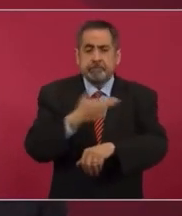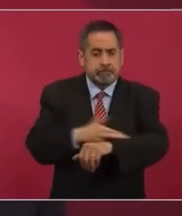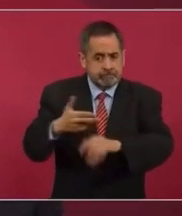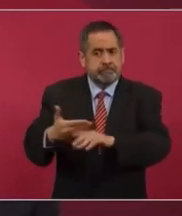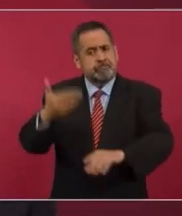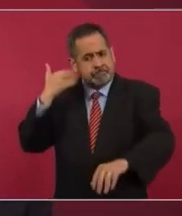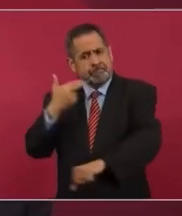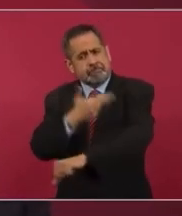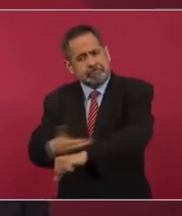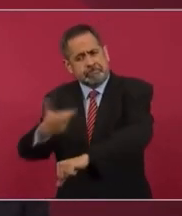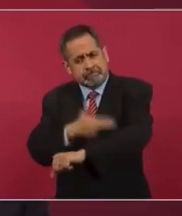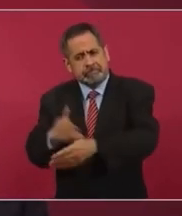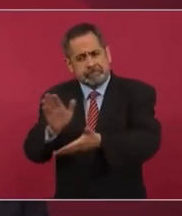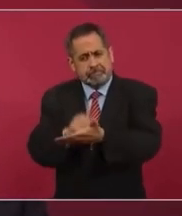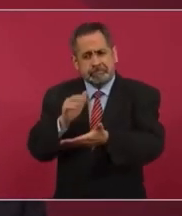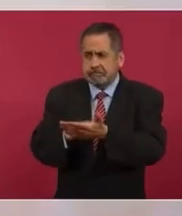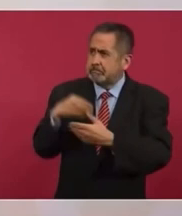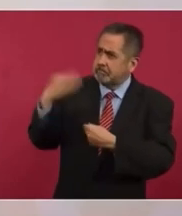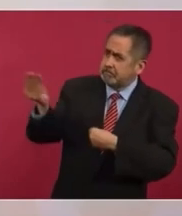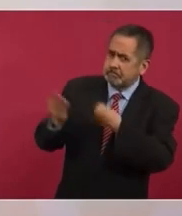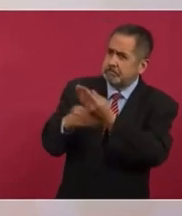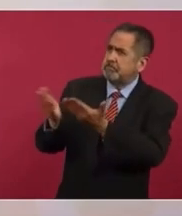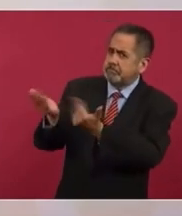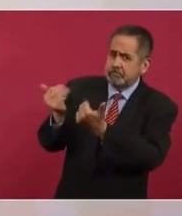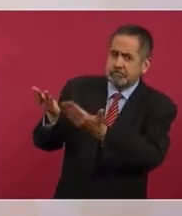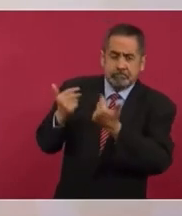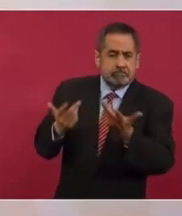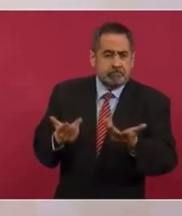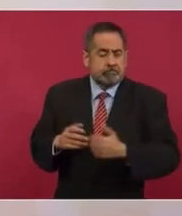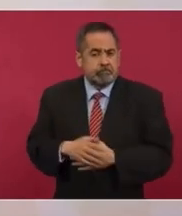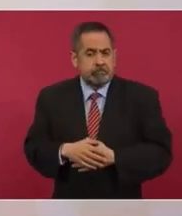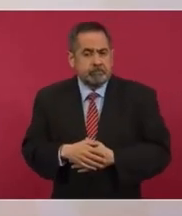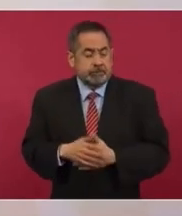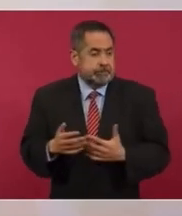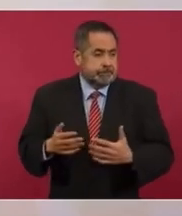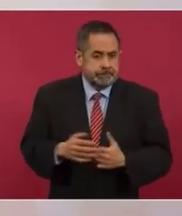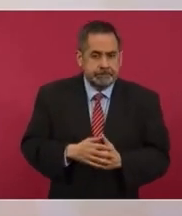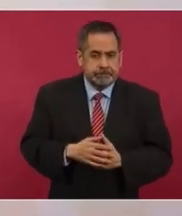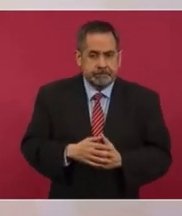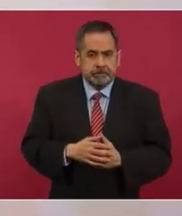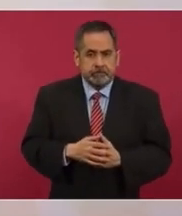tiempo atrás para la devolución del penacho. Nosotros no